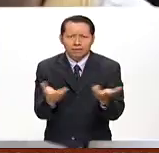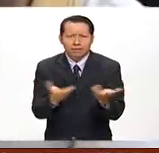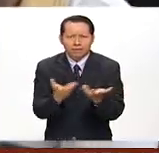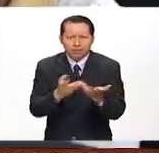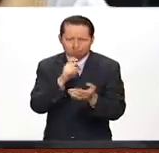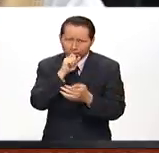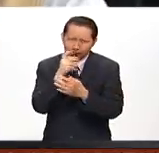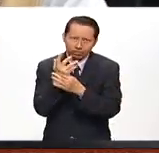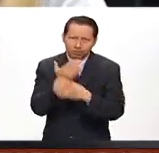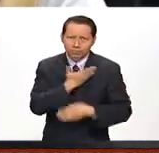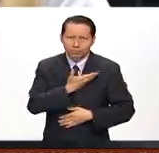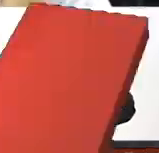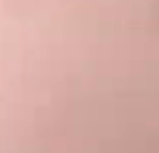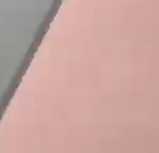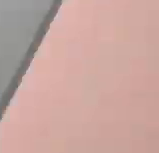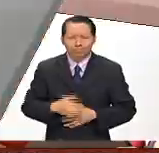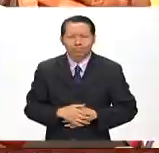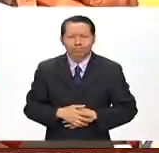Enrique Peña Nieto.